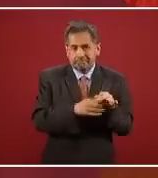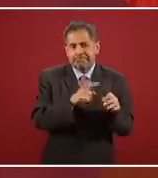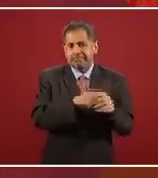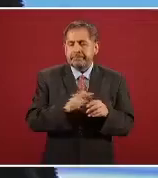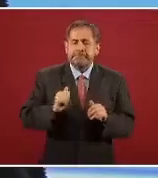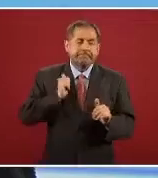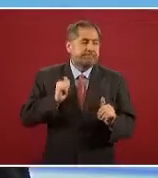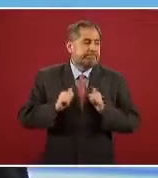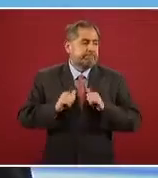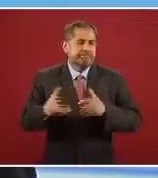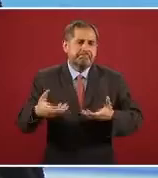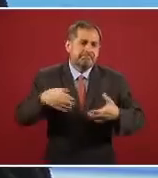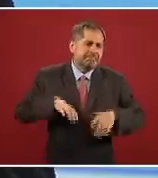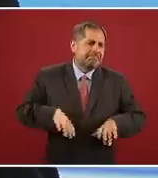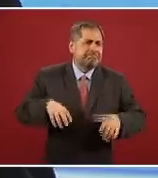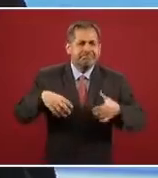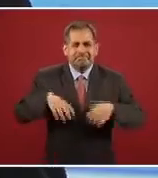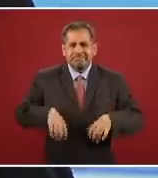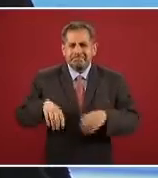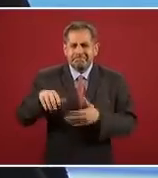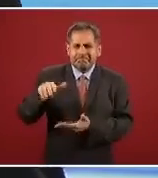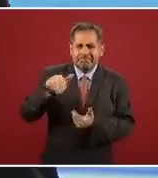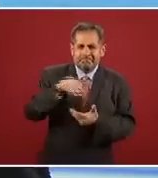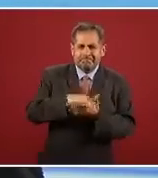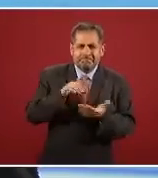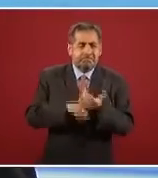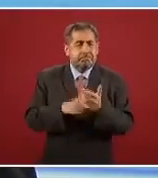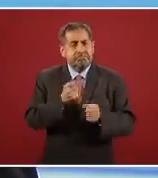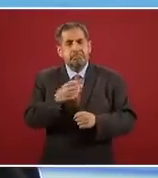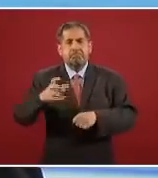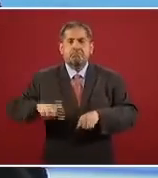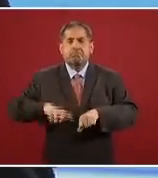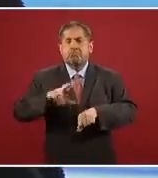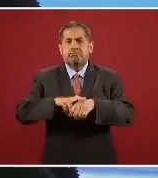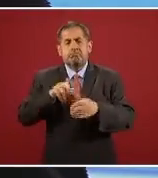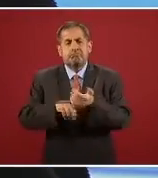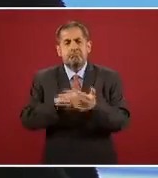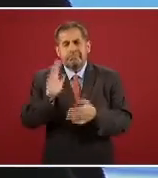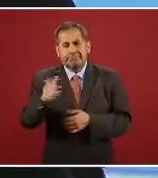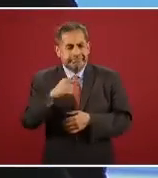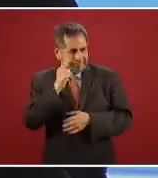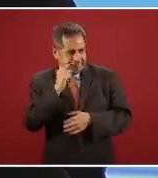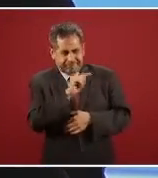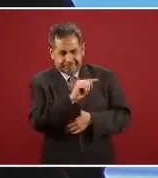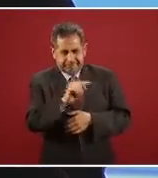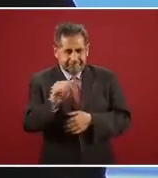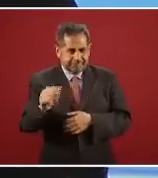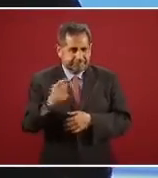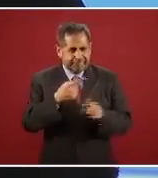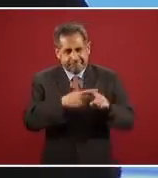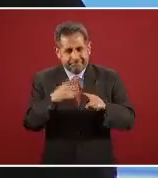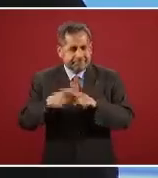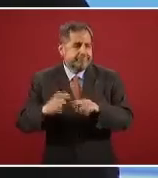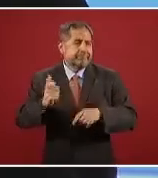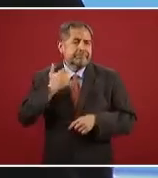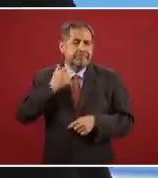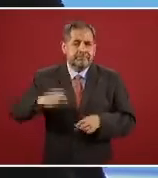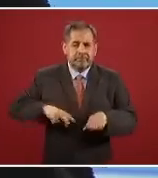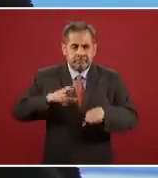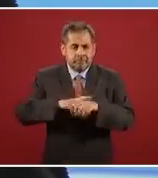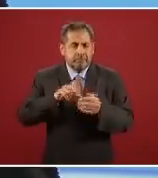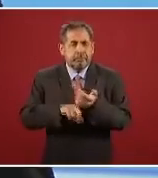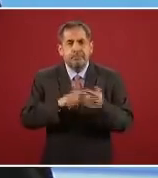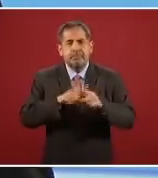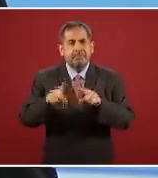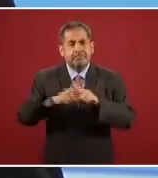que termina recibiendo hay casos de gobernadores que tenemos ya denunciados de varios exgobernadores de varias